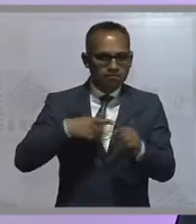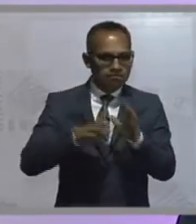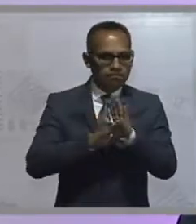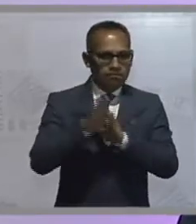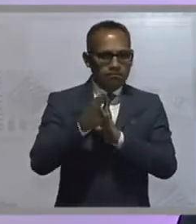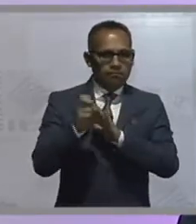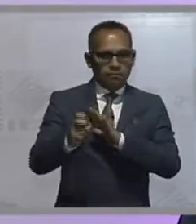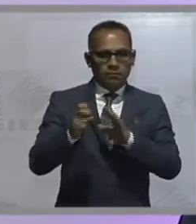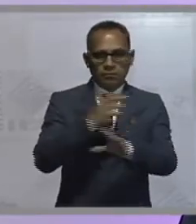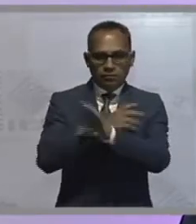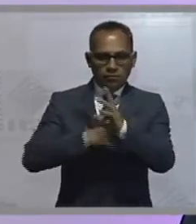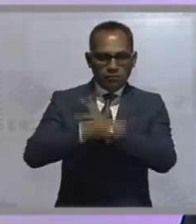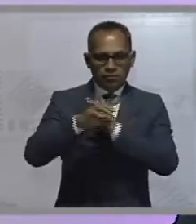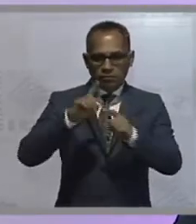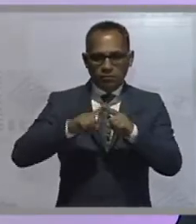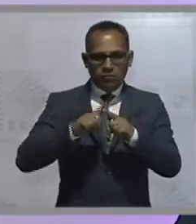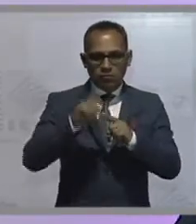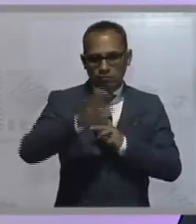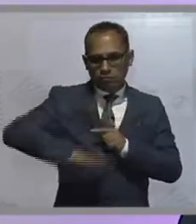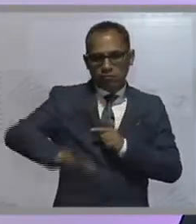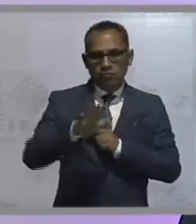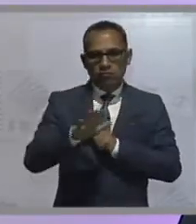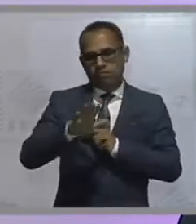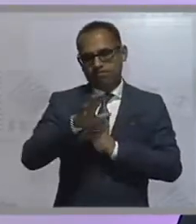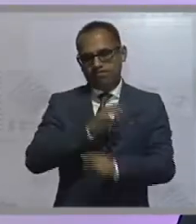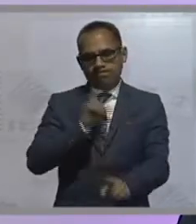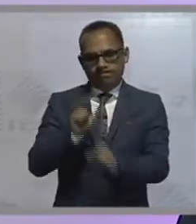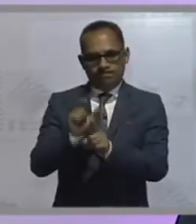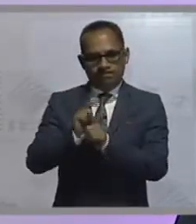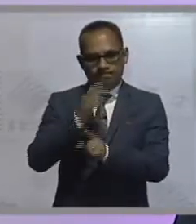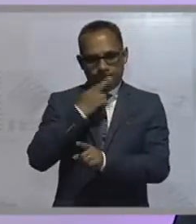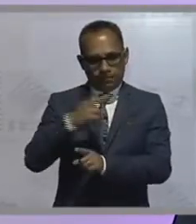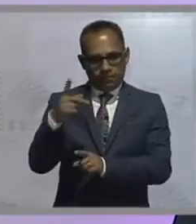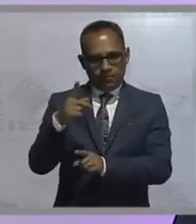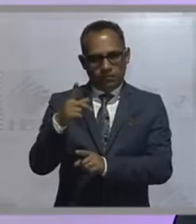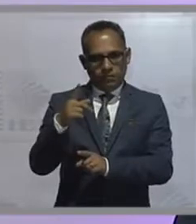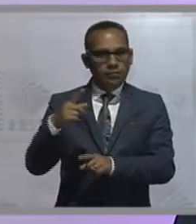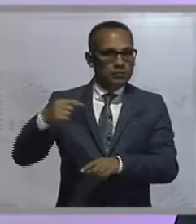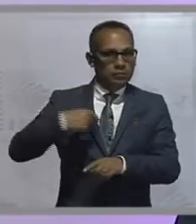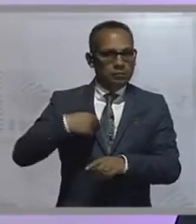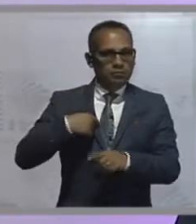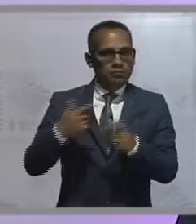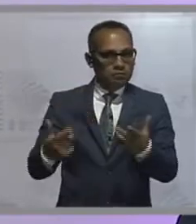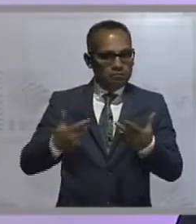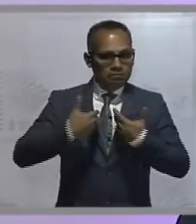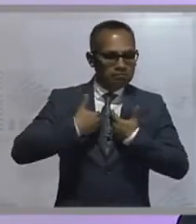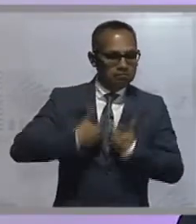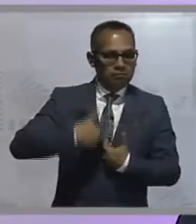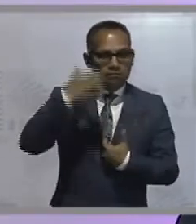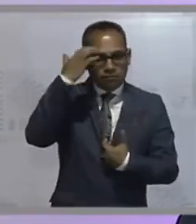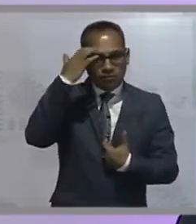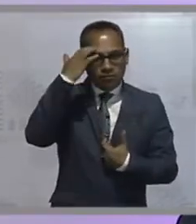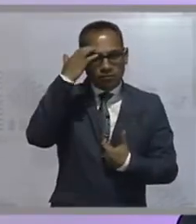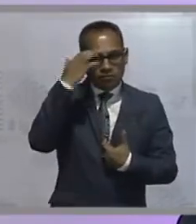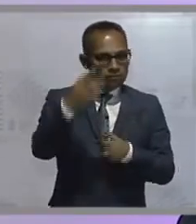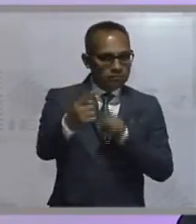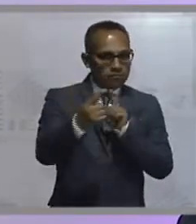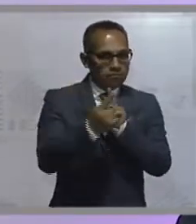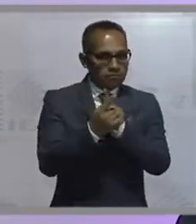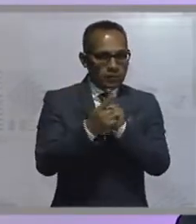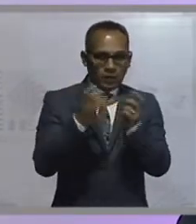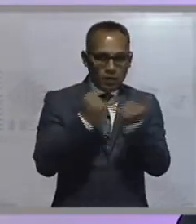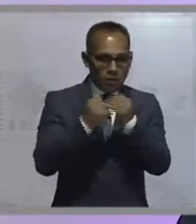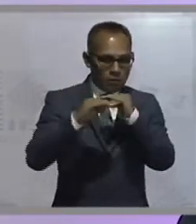es un profesor quien te pide tu confianza creo firmemente que de ciudadano a ciudadano se habla con la